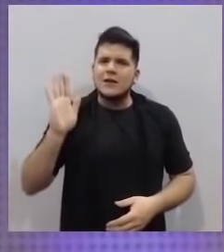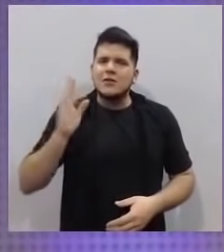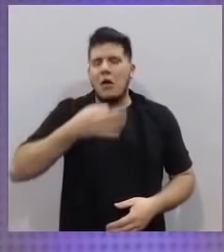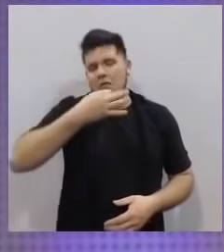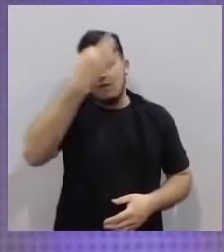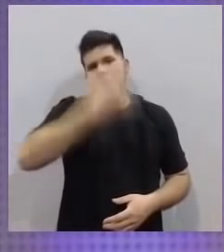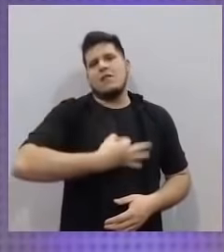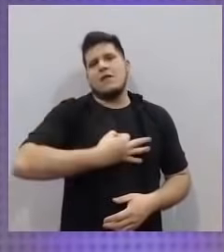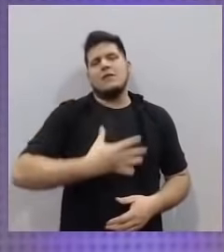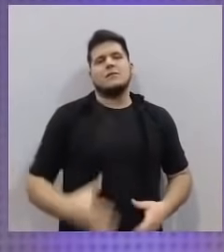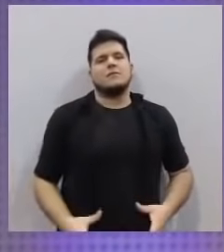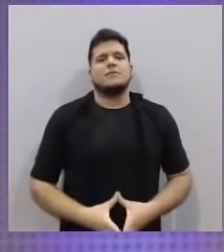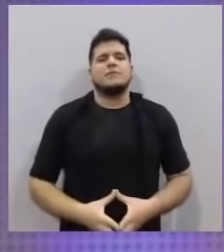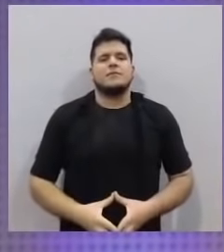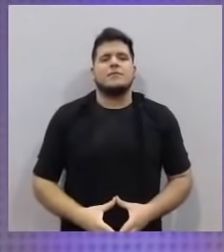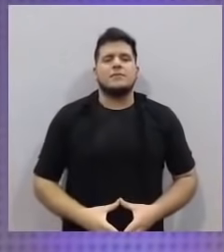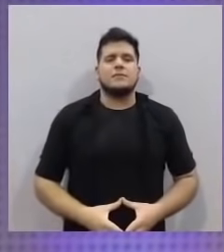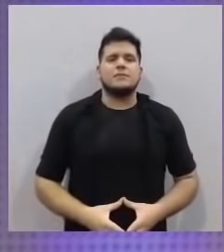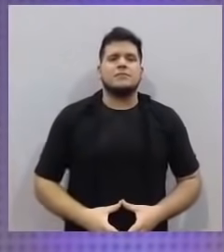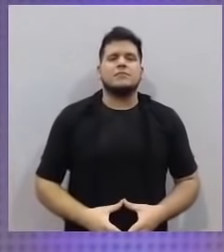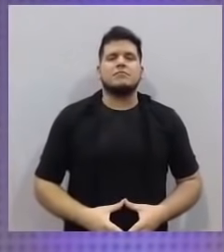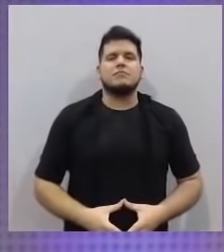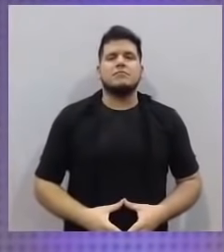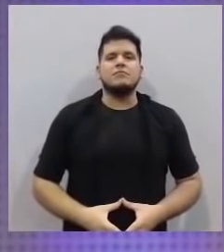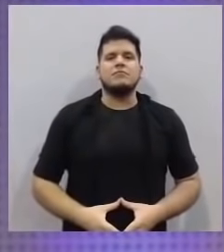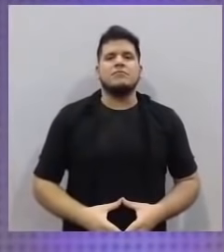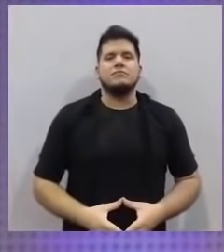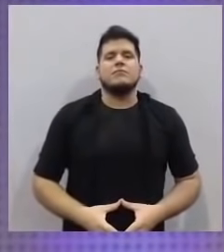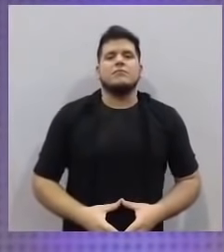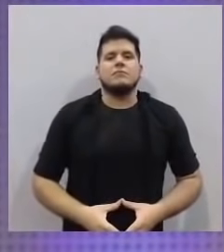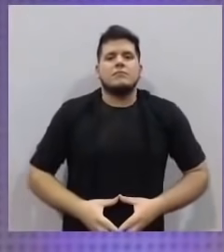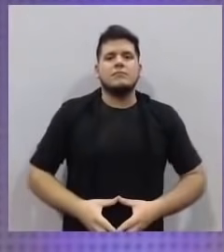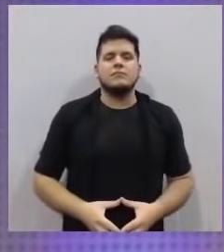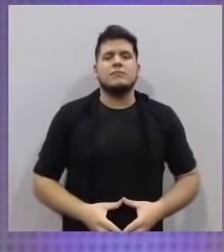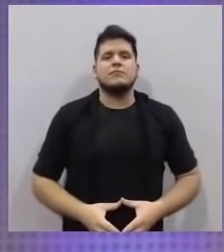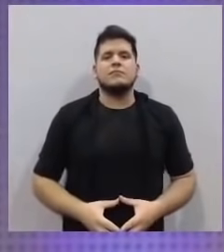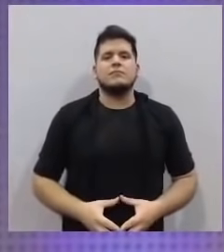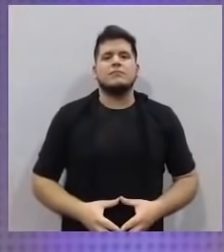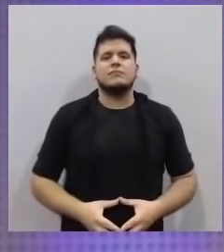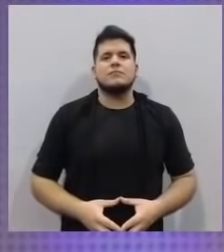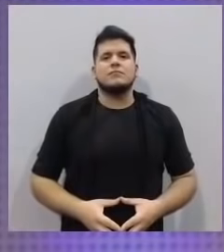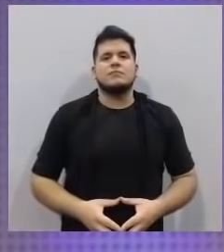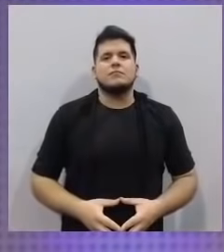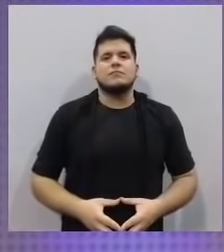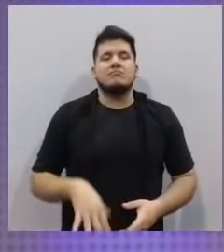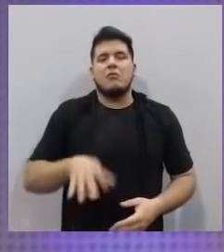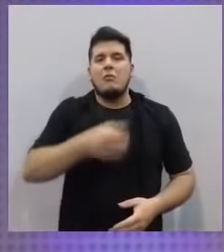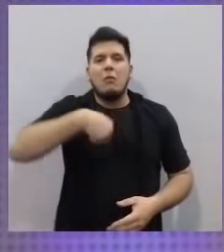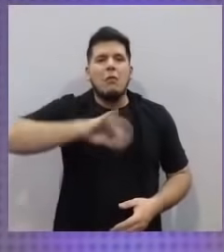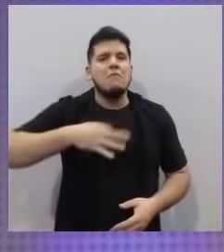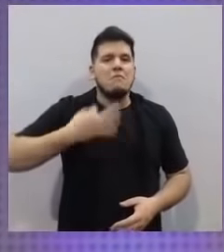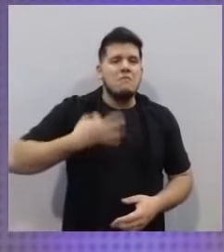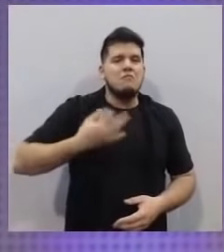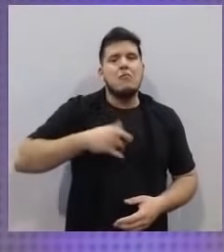seguramente muchas veces hemos hecho promesas o hemos recibido promesas y aún están vigentes